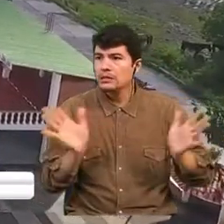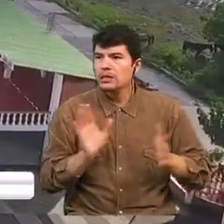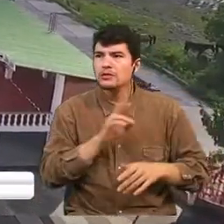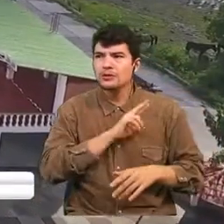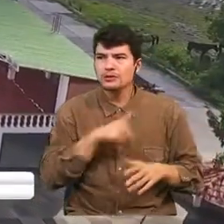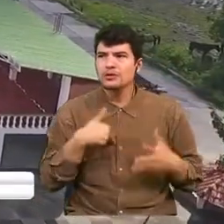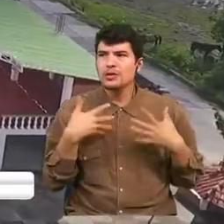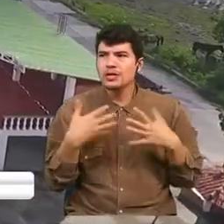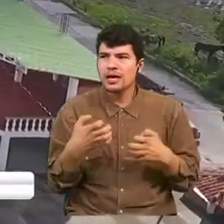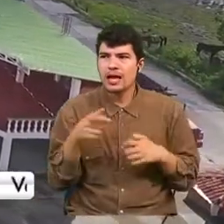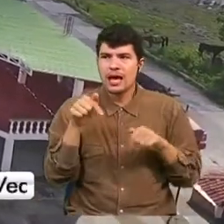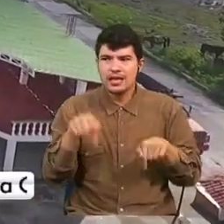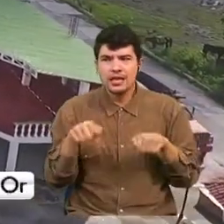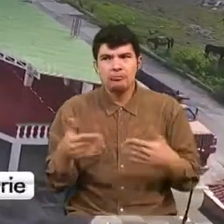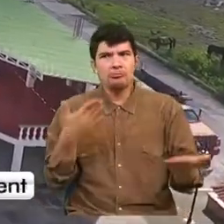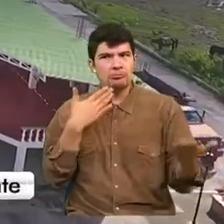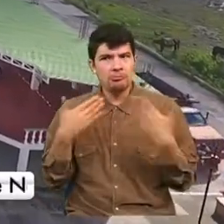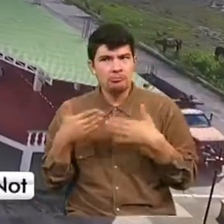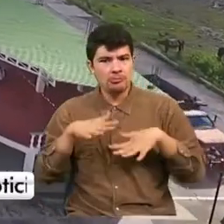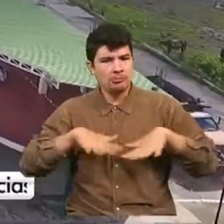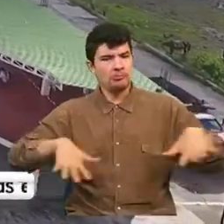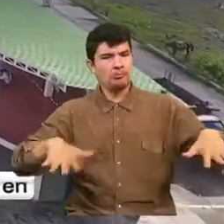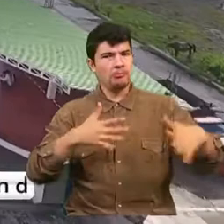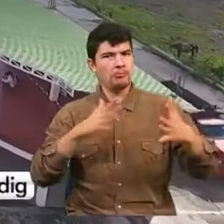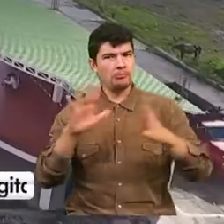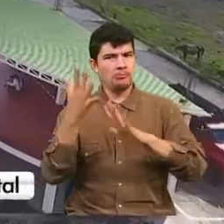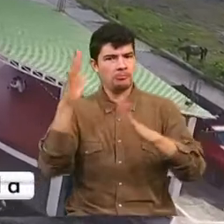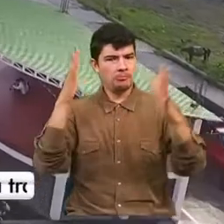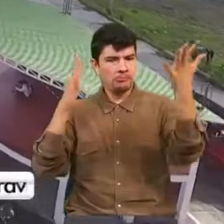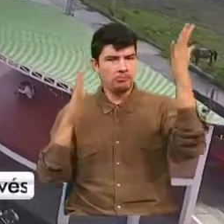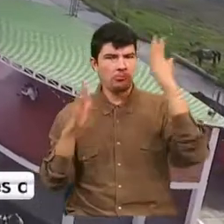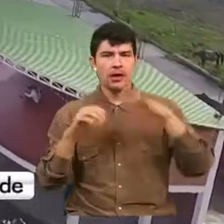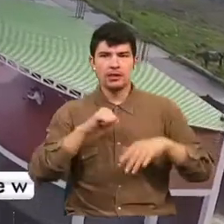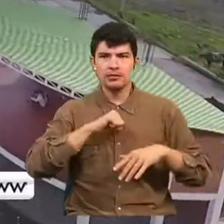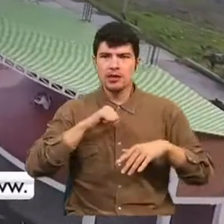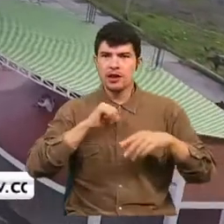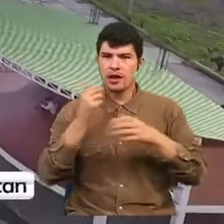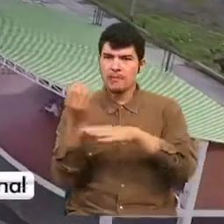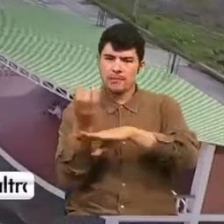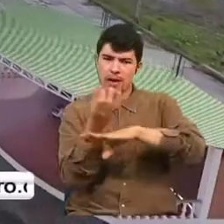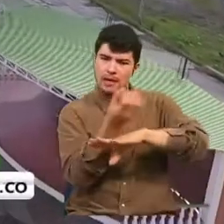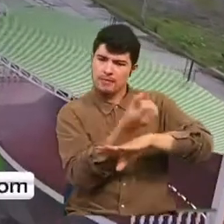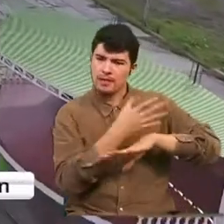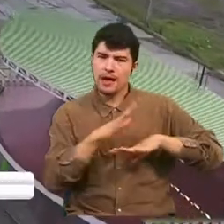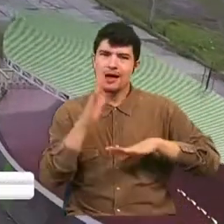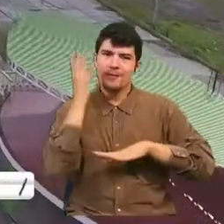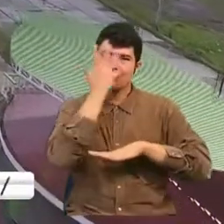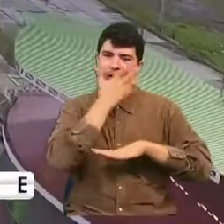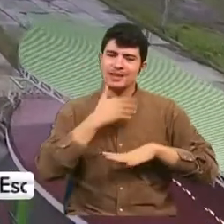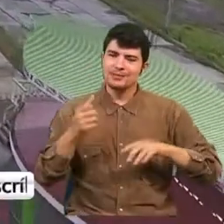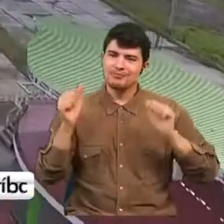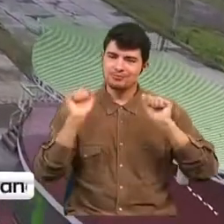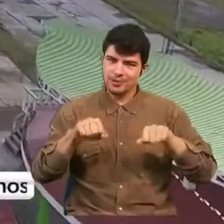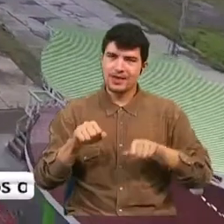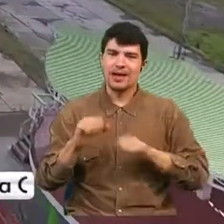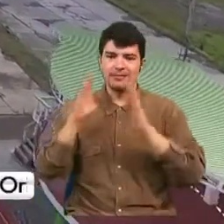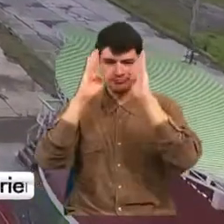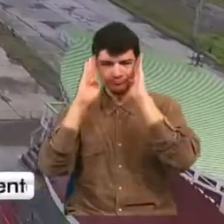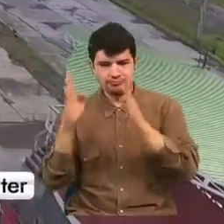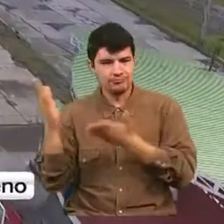es que usted realmente sea amigable ambientalmente, pero ante todo que pueda tener los escenarios suficientes para poder atender a propios y